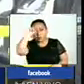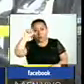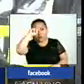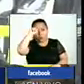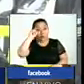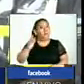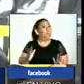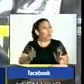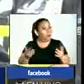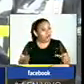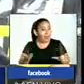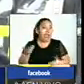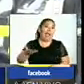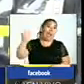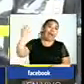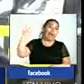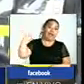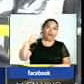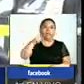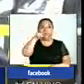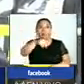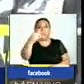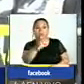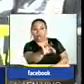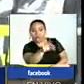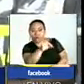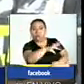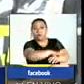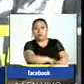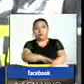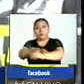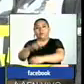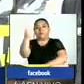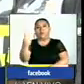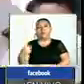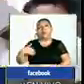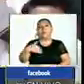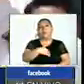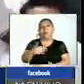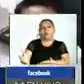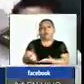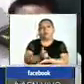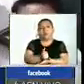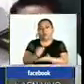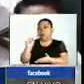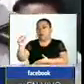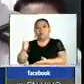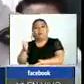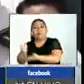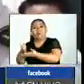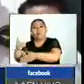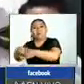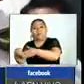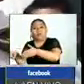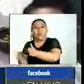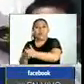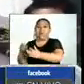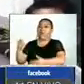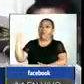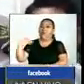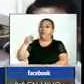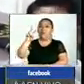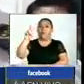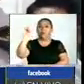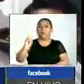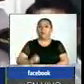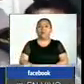hacer comparecer o llevar por apremio al ministro de Hacienda ante la Comisión Especial de la Asamblea Legislativa el pasado 2 de